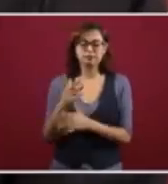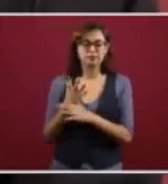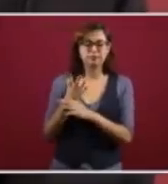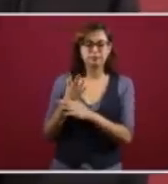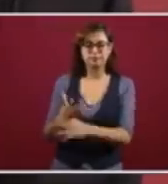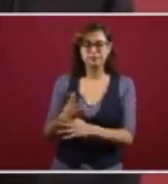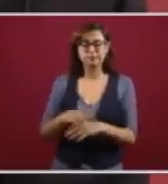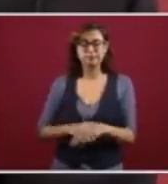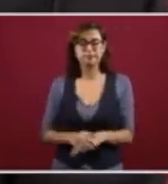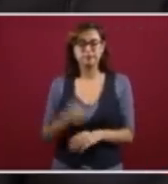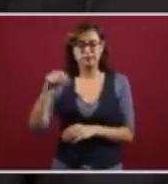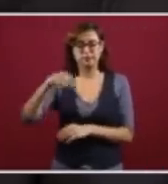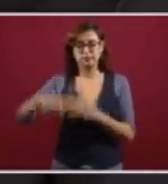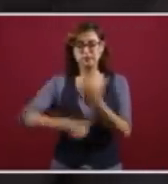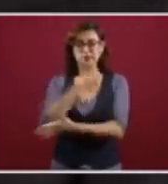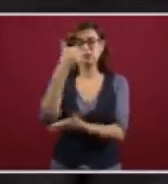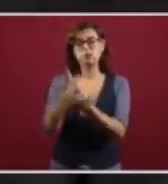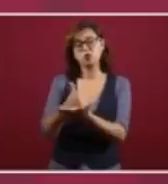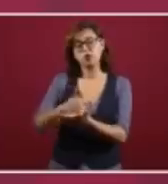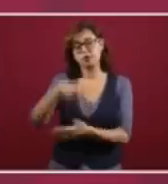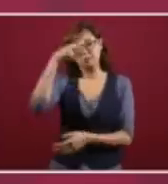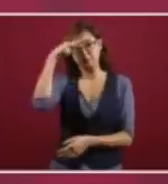era más